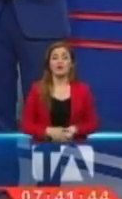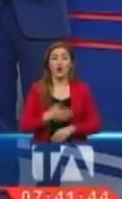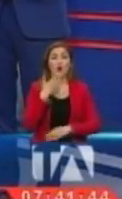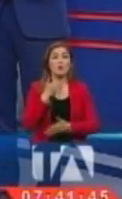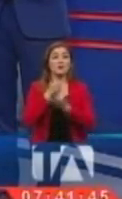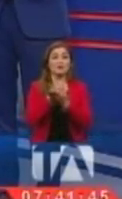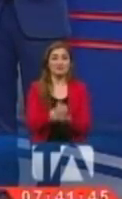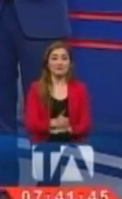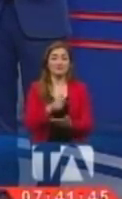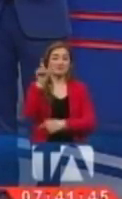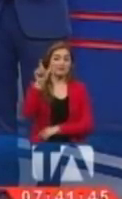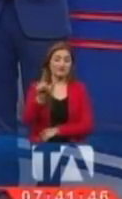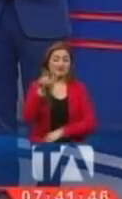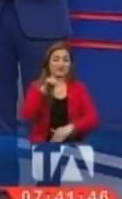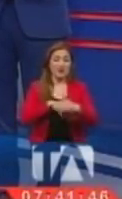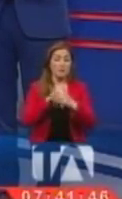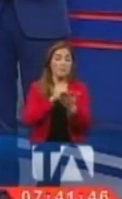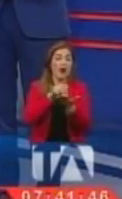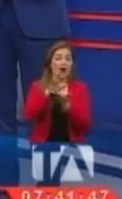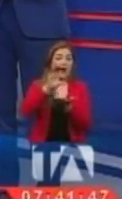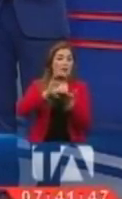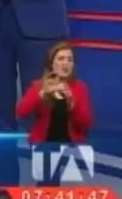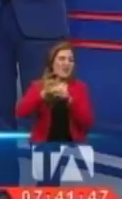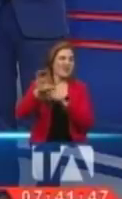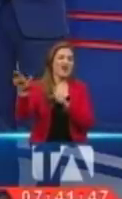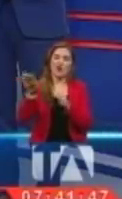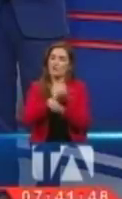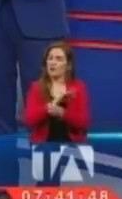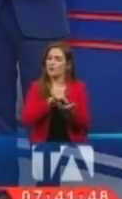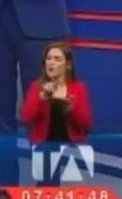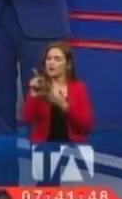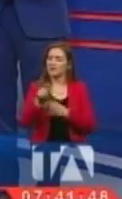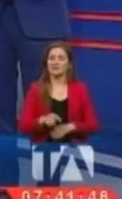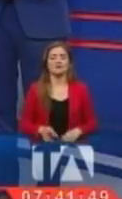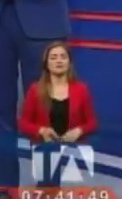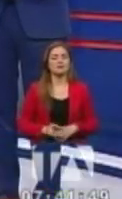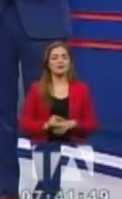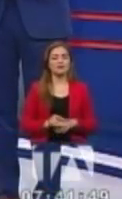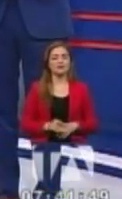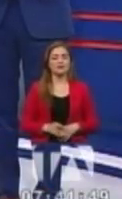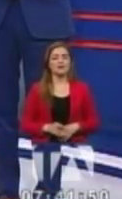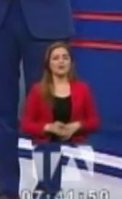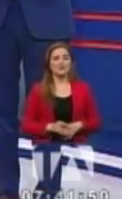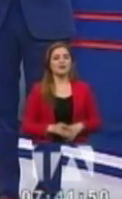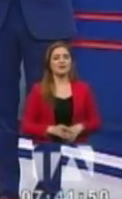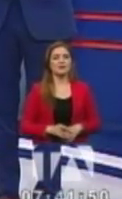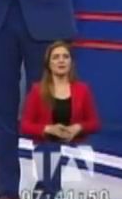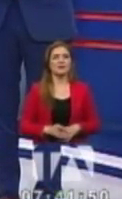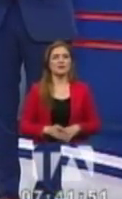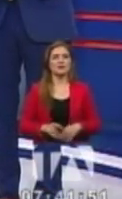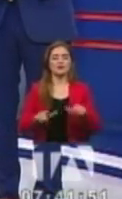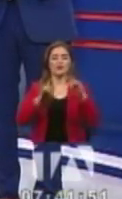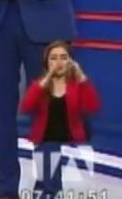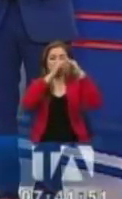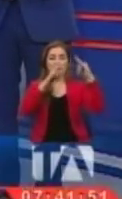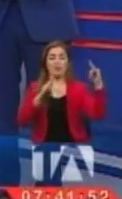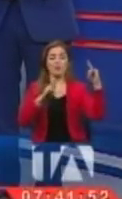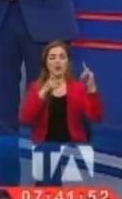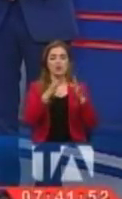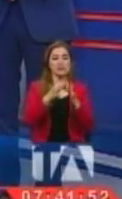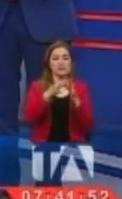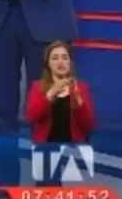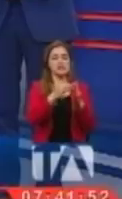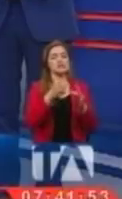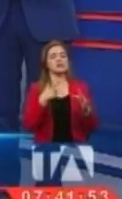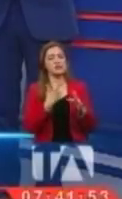este beneficio el contribuyente debe de cancelar todo el capital de la deuda y también la intervención guiada en los improvisados campamentos ocupados